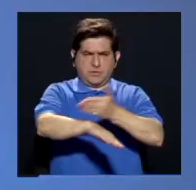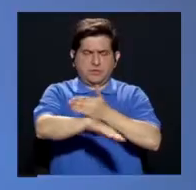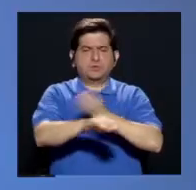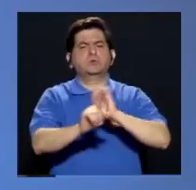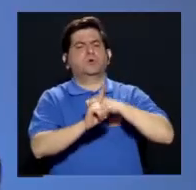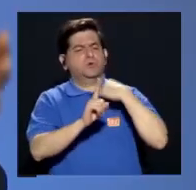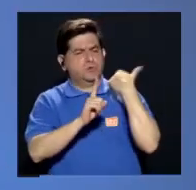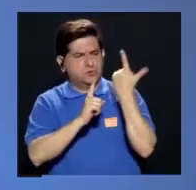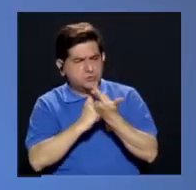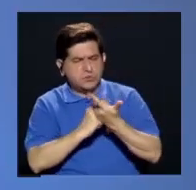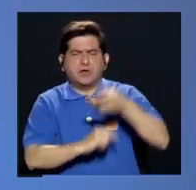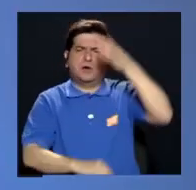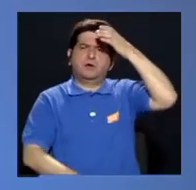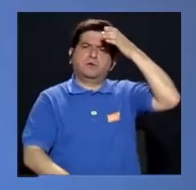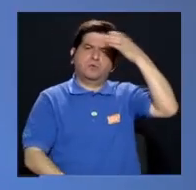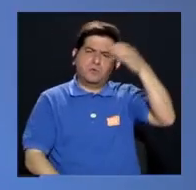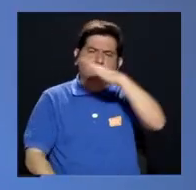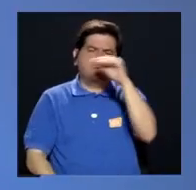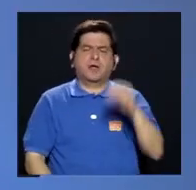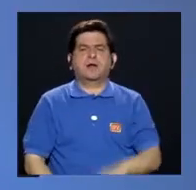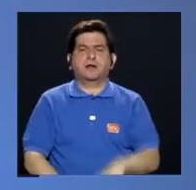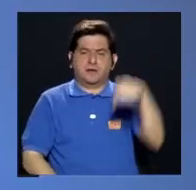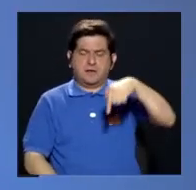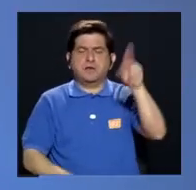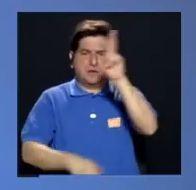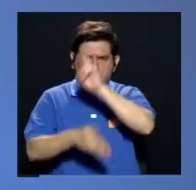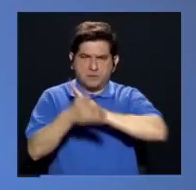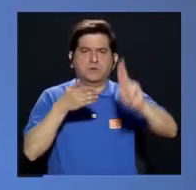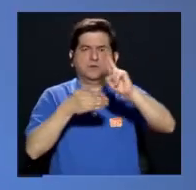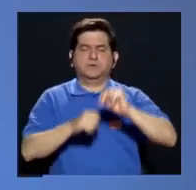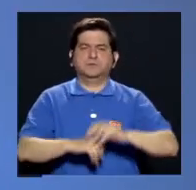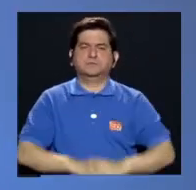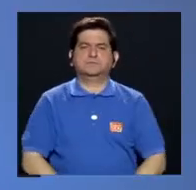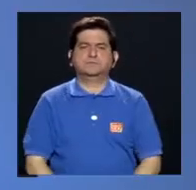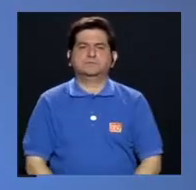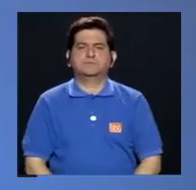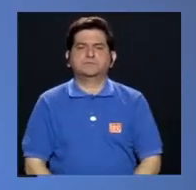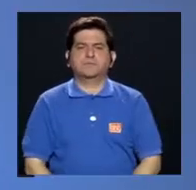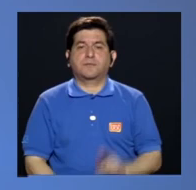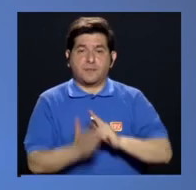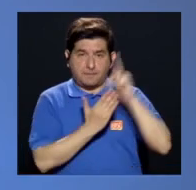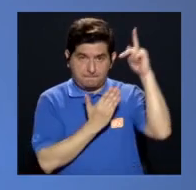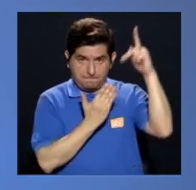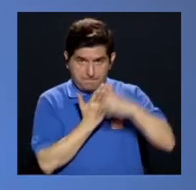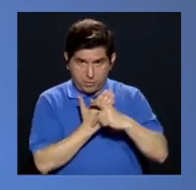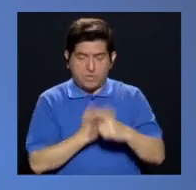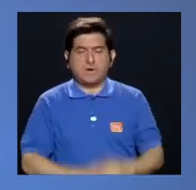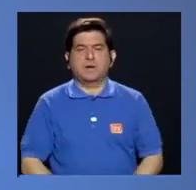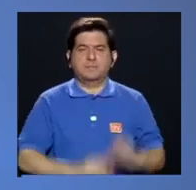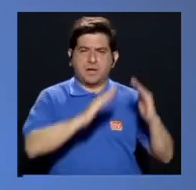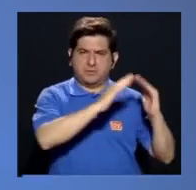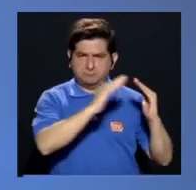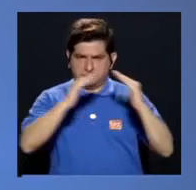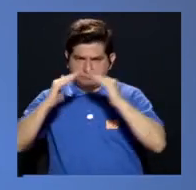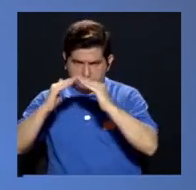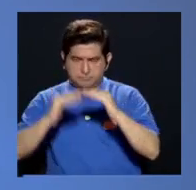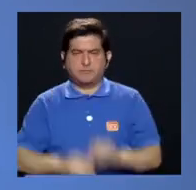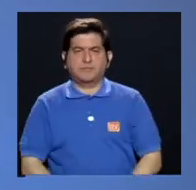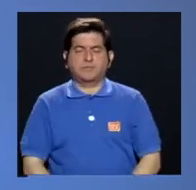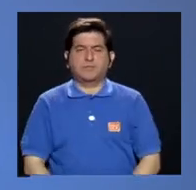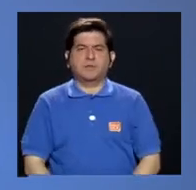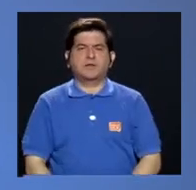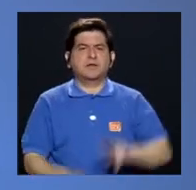social, cultural y académico. Nuestro programa de residencias es